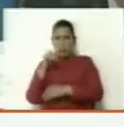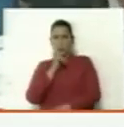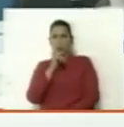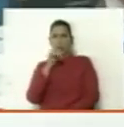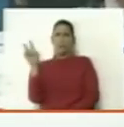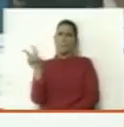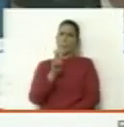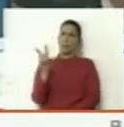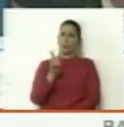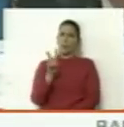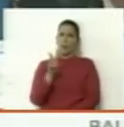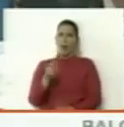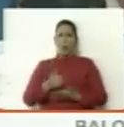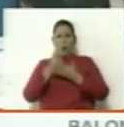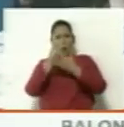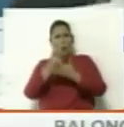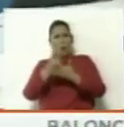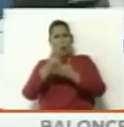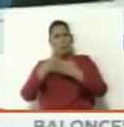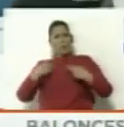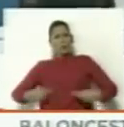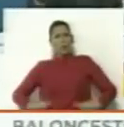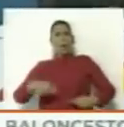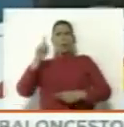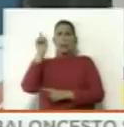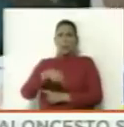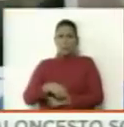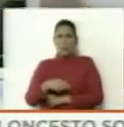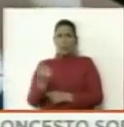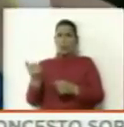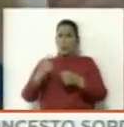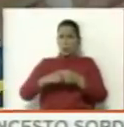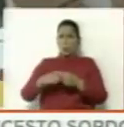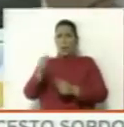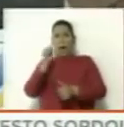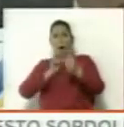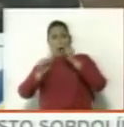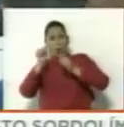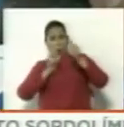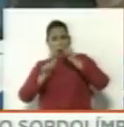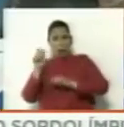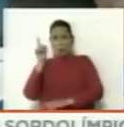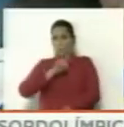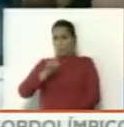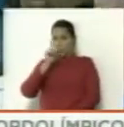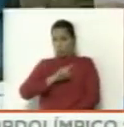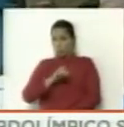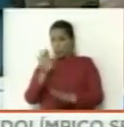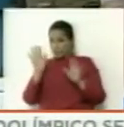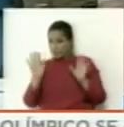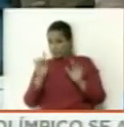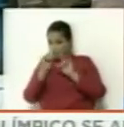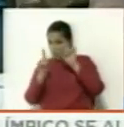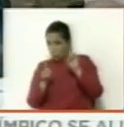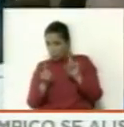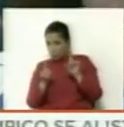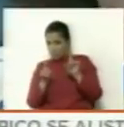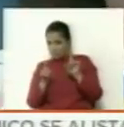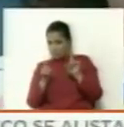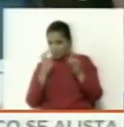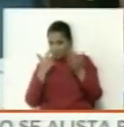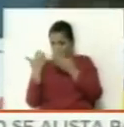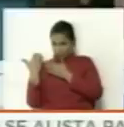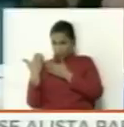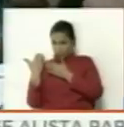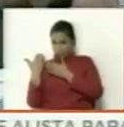Venezuela. Ayuda humanitaria también incluye alcohol y prostitutas.